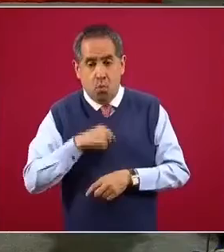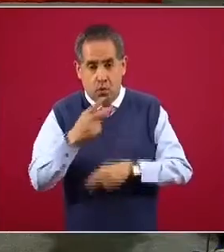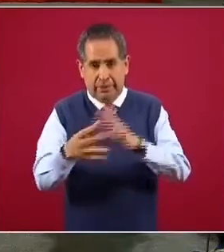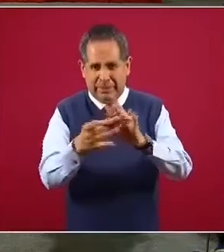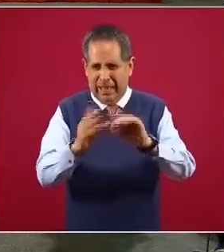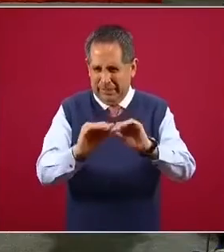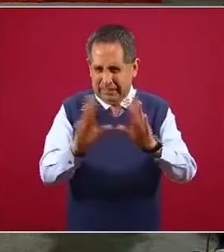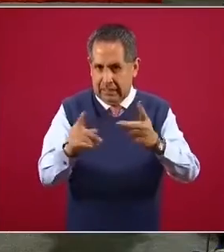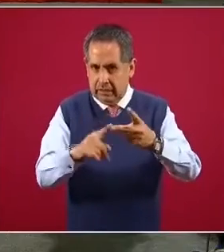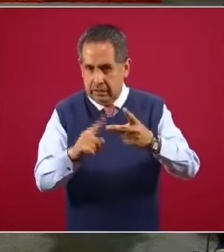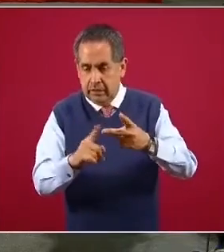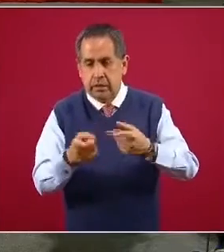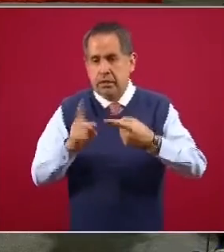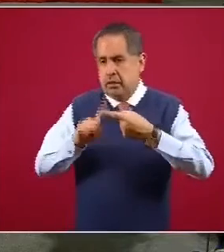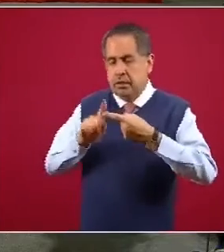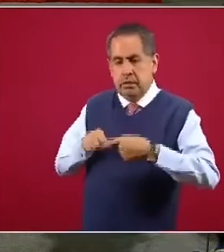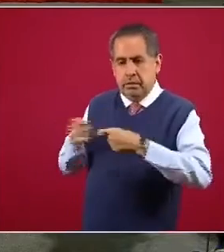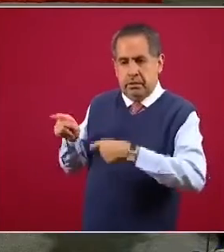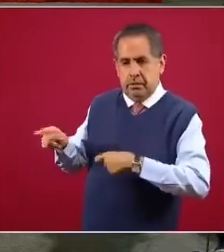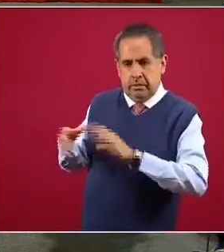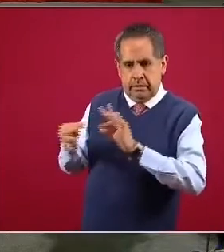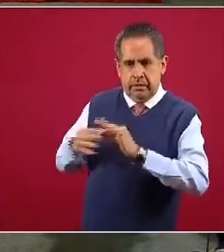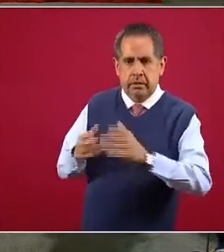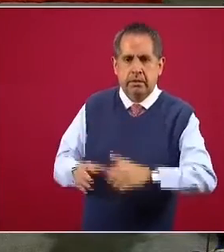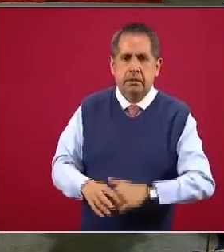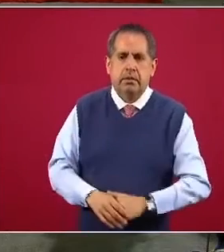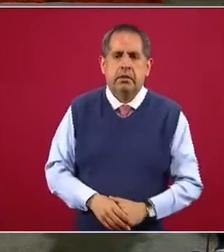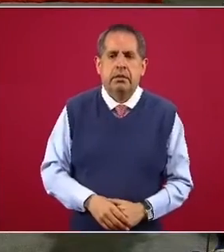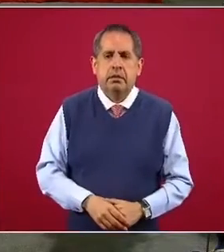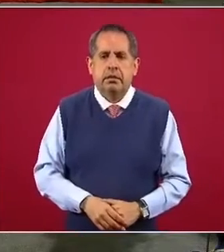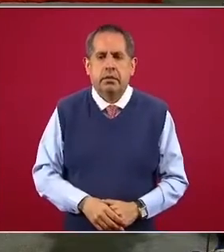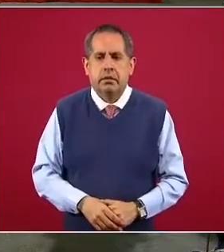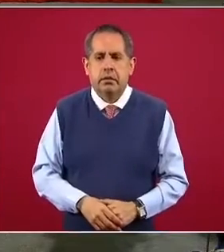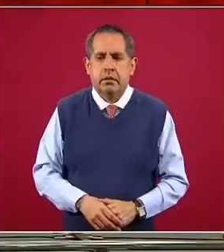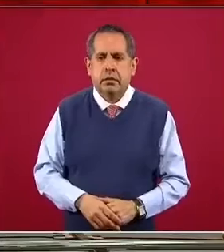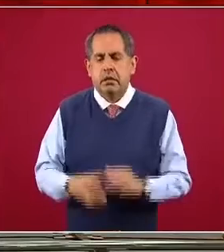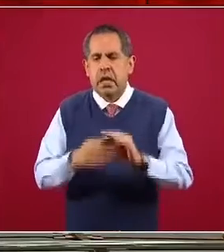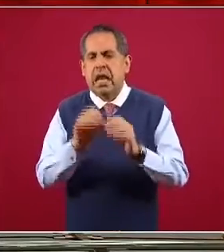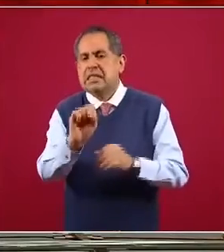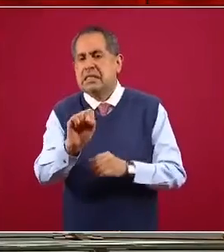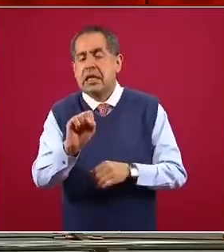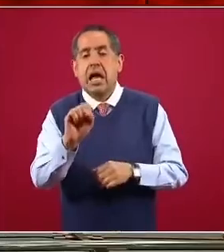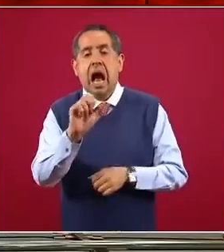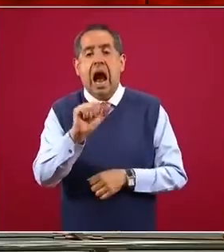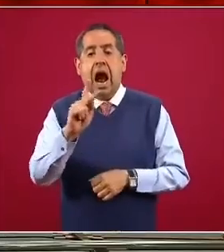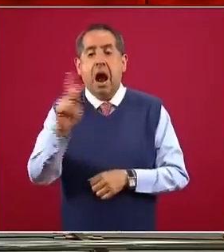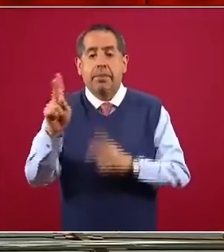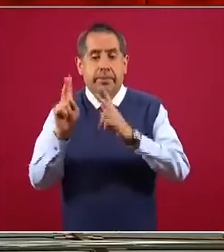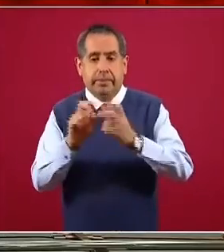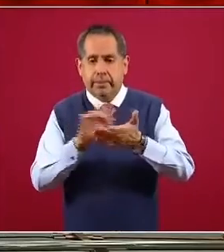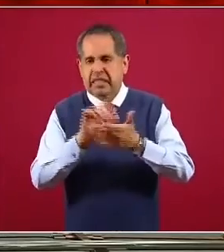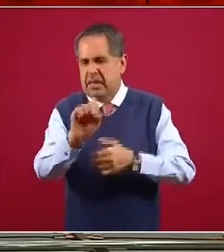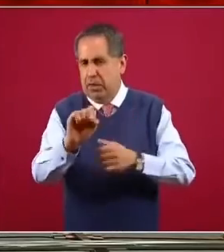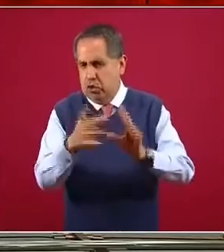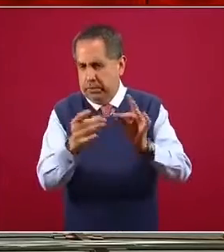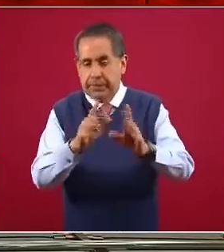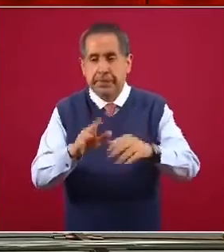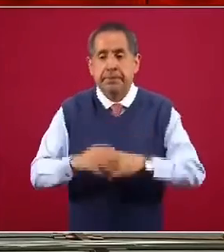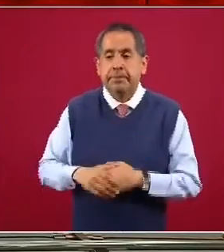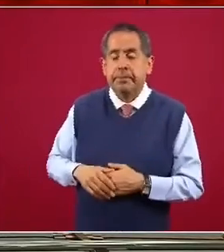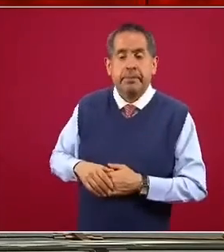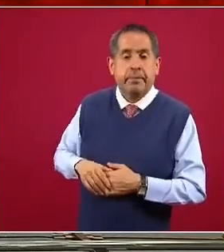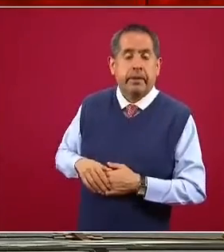en detalle, y le damos la palabra al especialista. Lo de la app lo comentamos el sábado. Sí, muchas gracias. Sí,